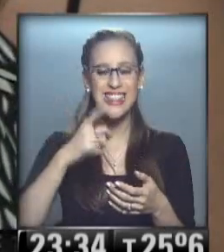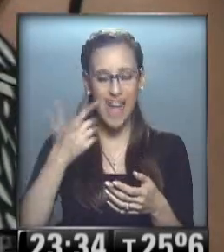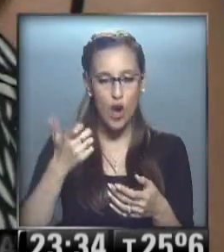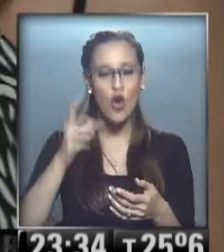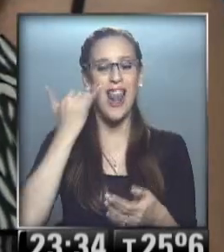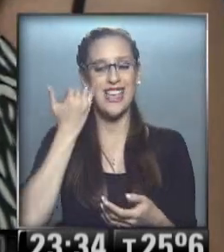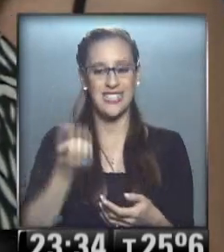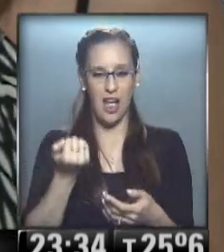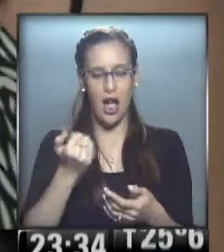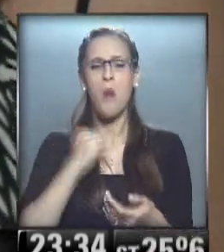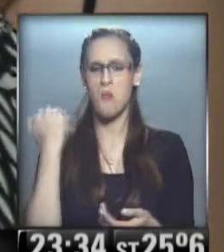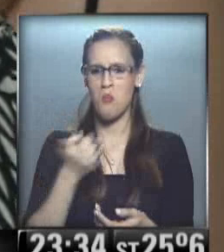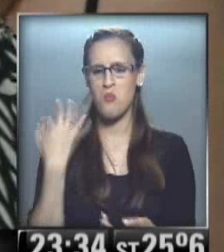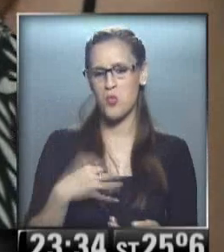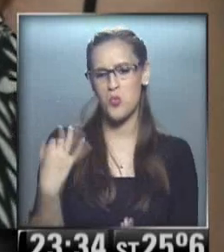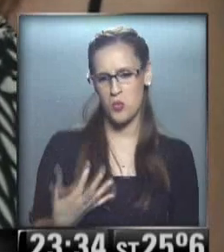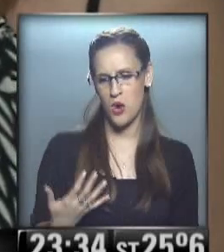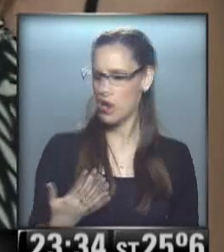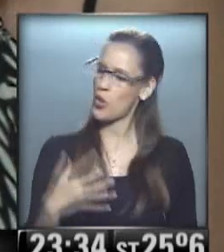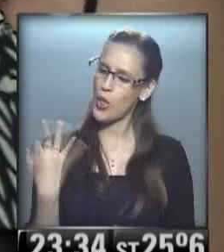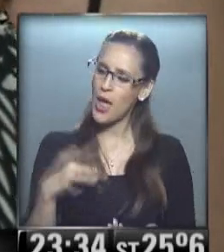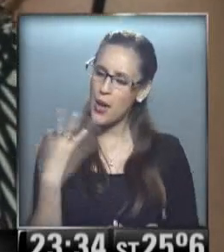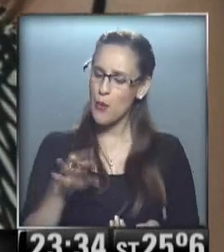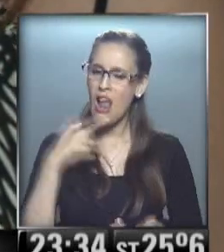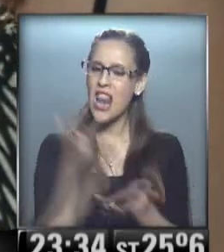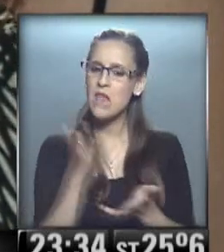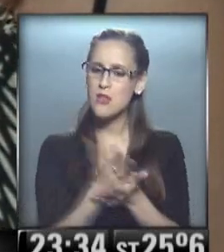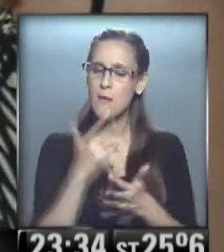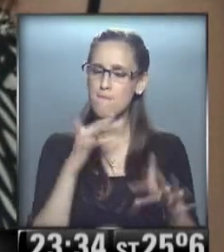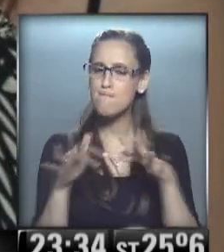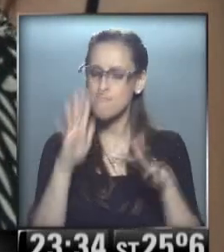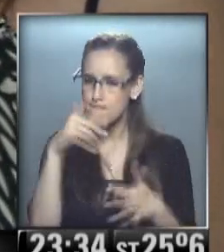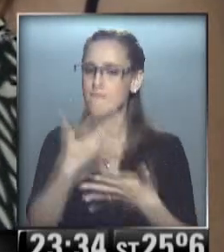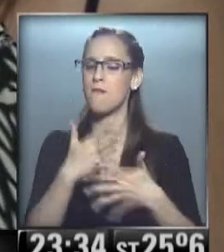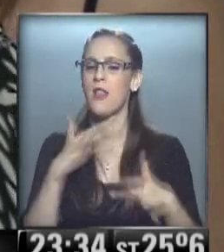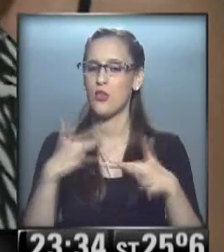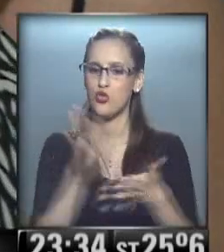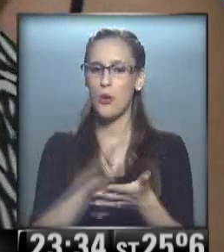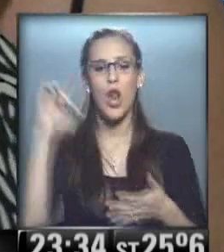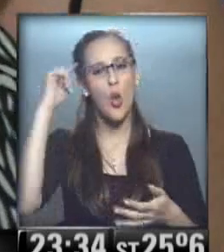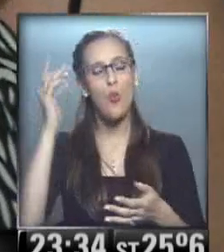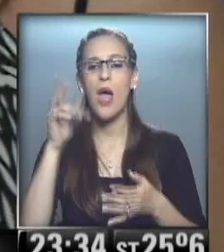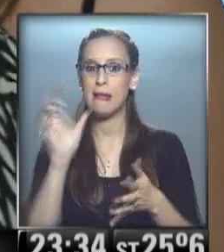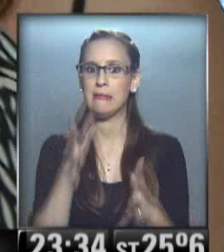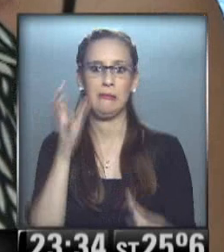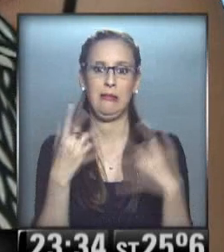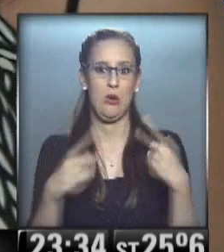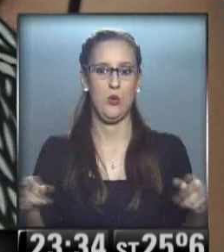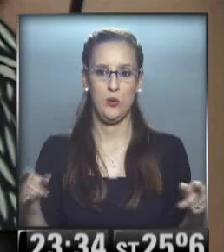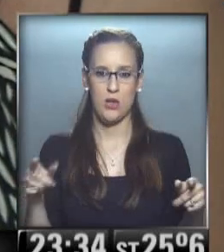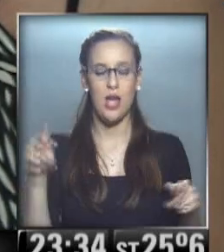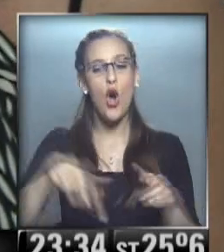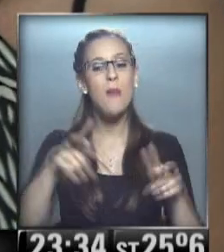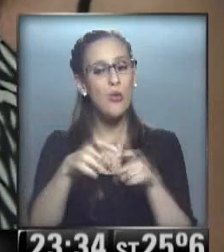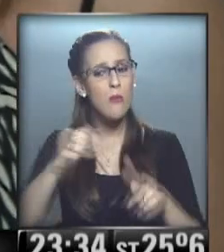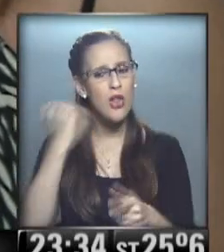apasionante, ¿no? De la generación beat, donde había que romper límites, barreras, límites internos vinculados también a la locura y a los excesos, ¿por qué no? Y la película que recomendamos